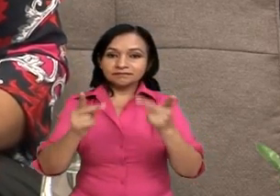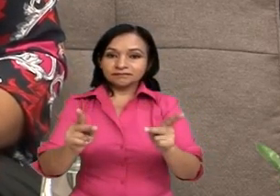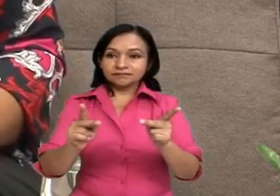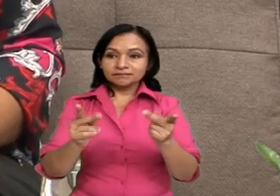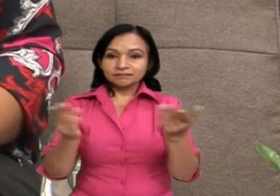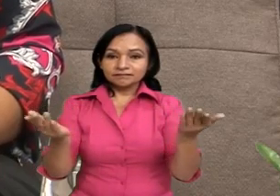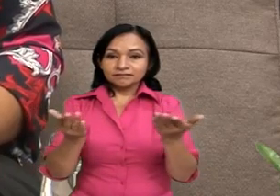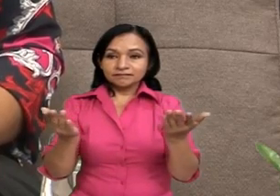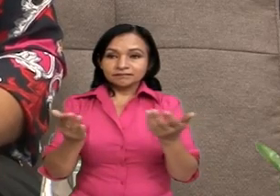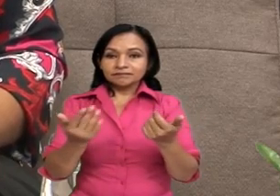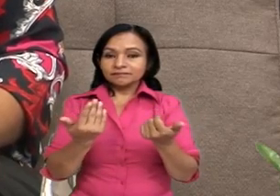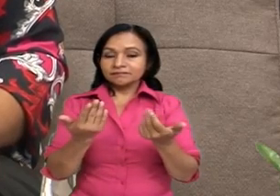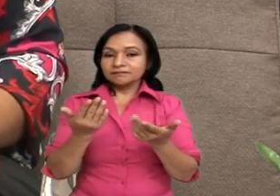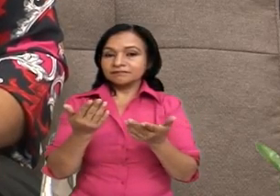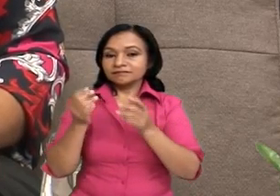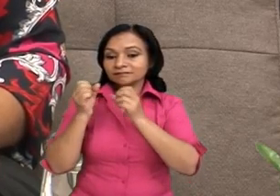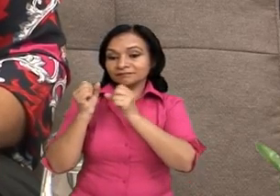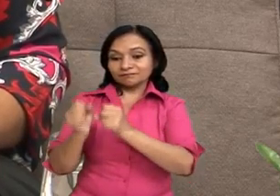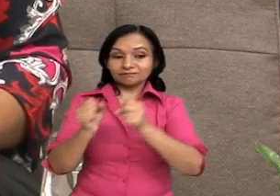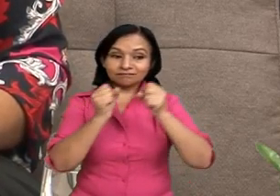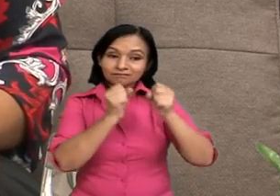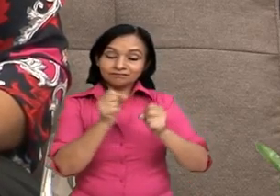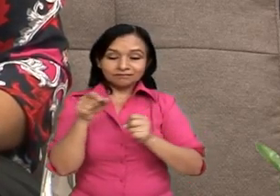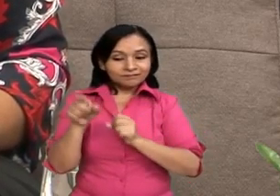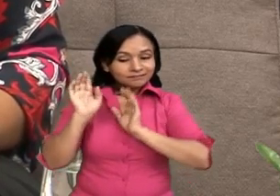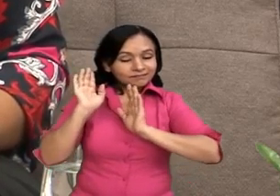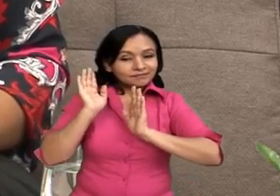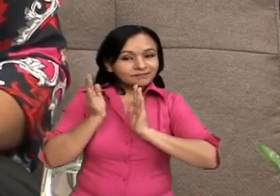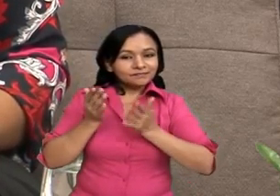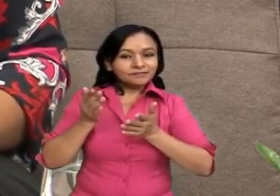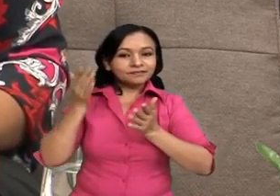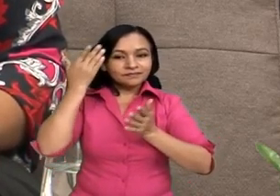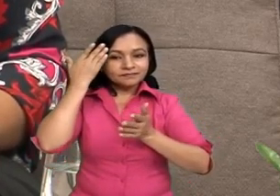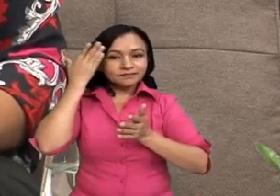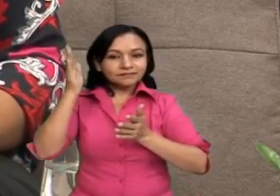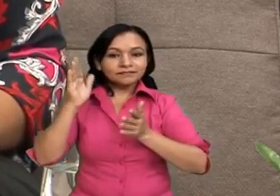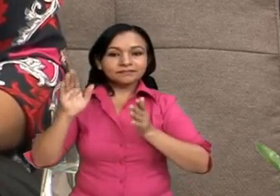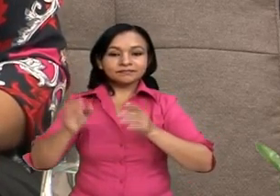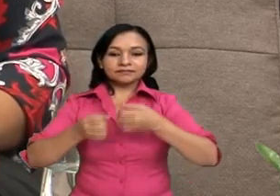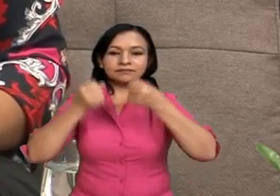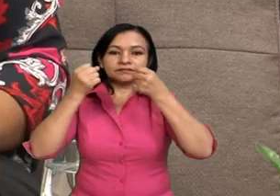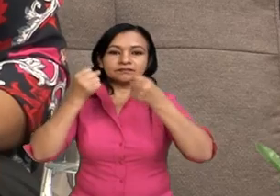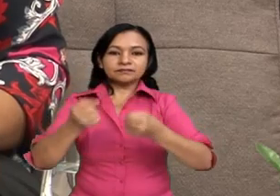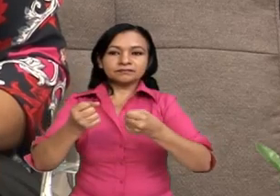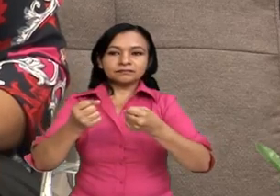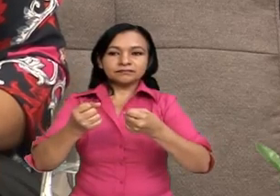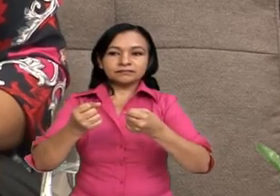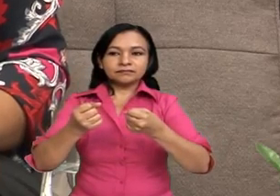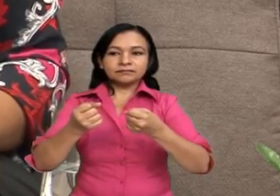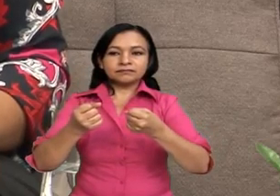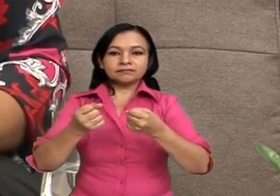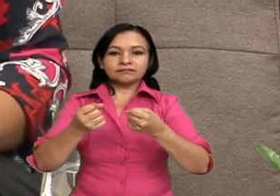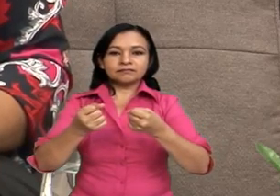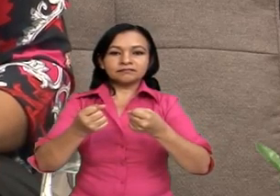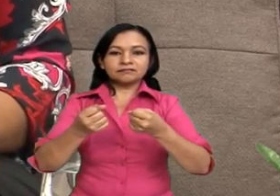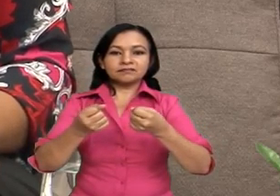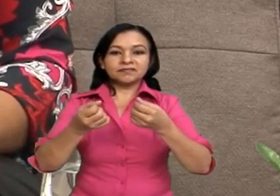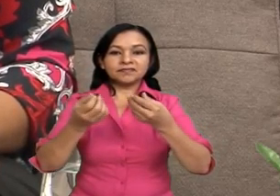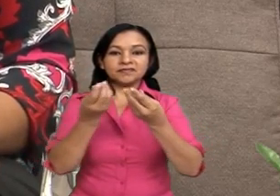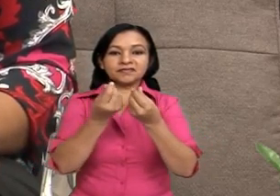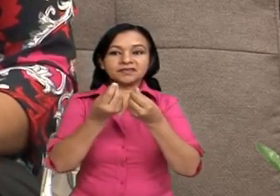sin agraviar lo presente, ¿verdad? Nosotros sabemos que si se capitaliza un hombre, tiene muchas rutas por donde se puede